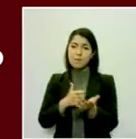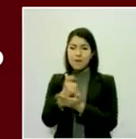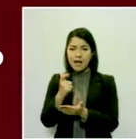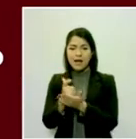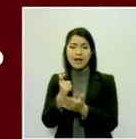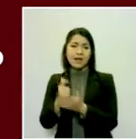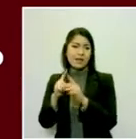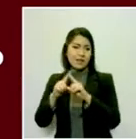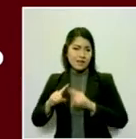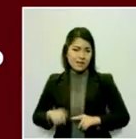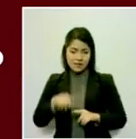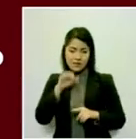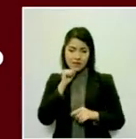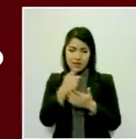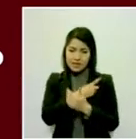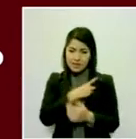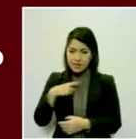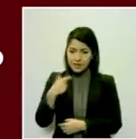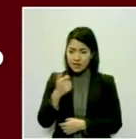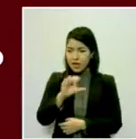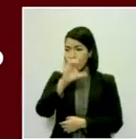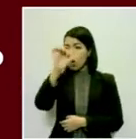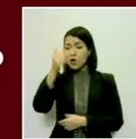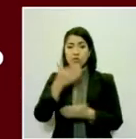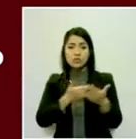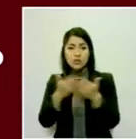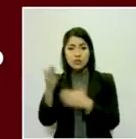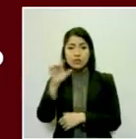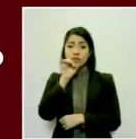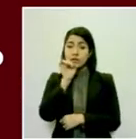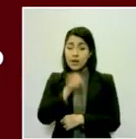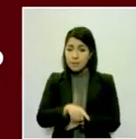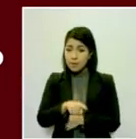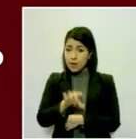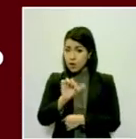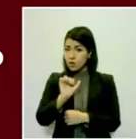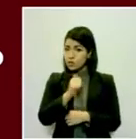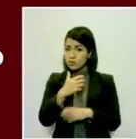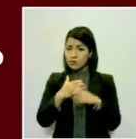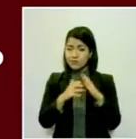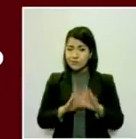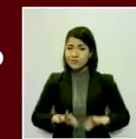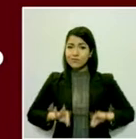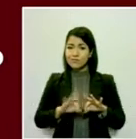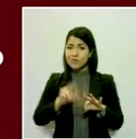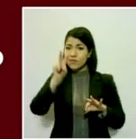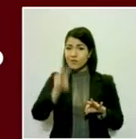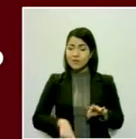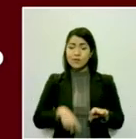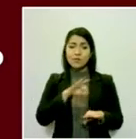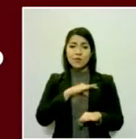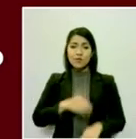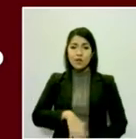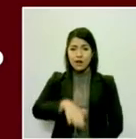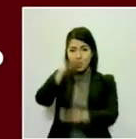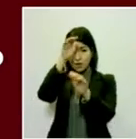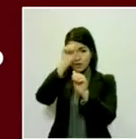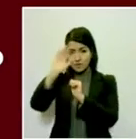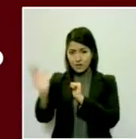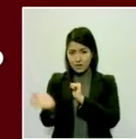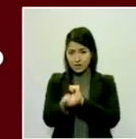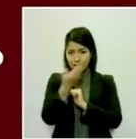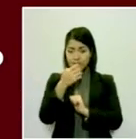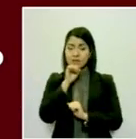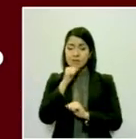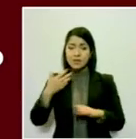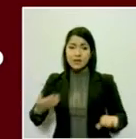quincenas, prestaciones, adeudos a terceros interesados y algo muy importante que fue cumplir el convenio Federación-Estado